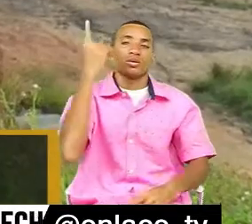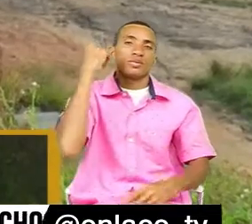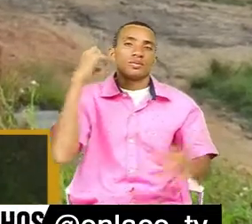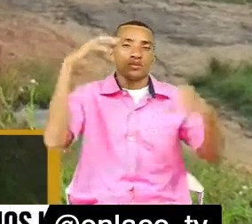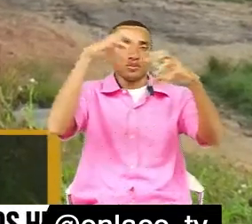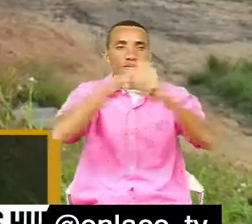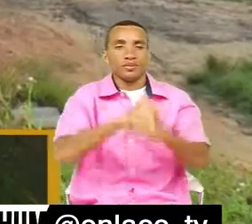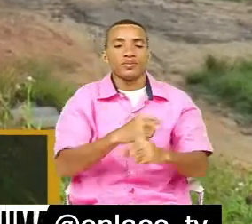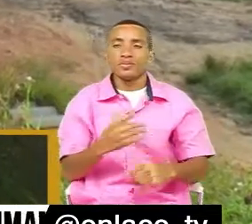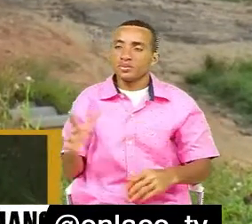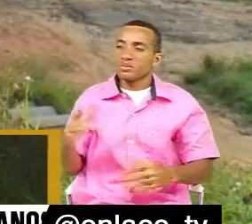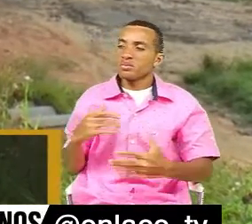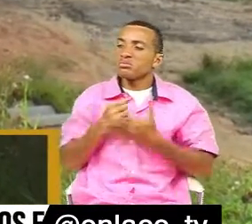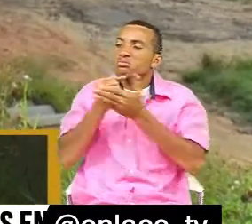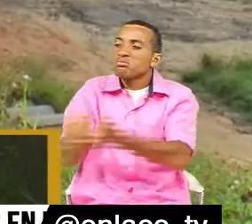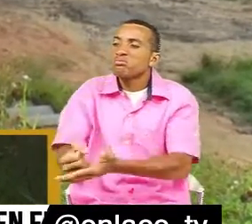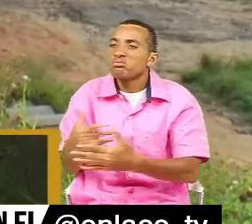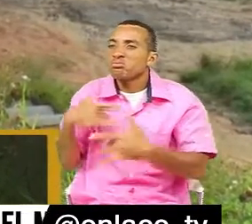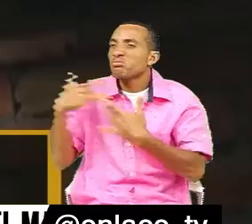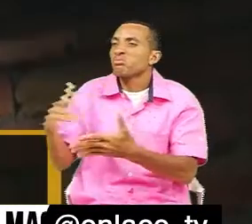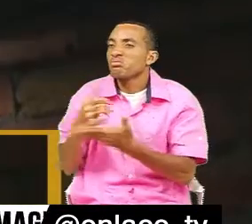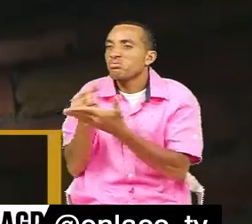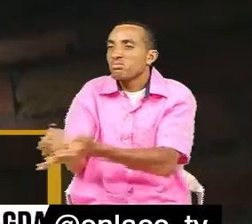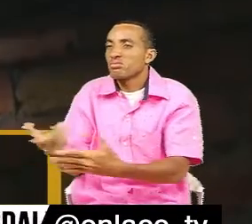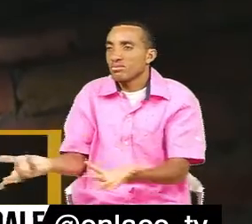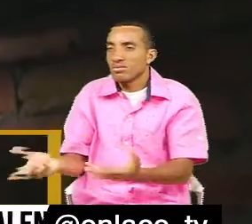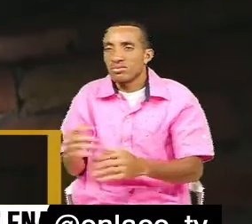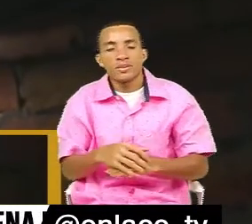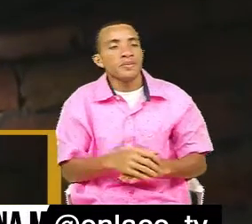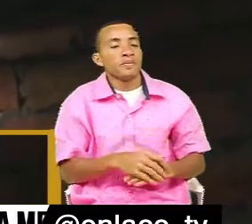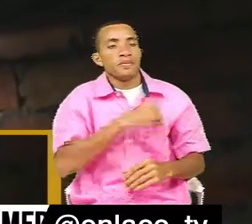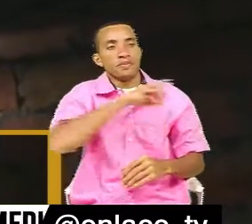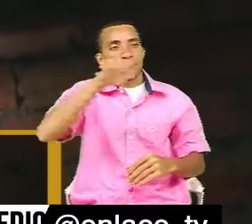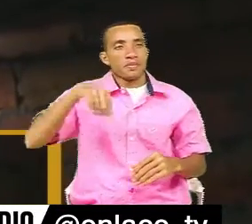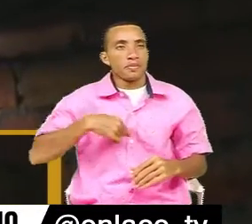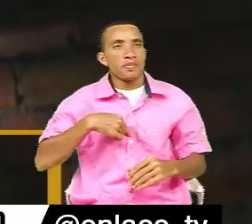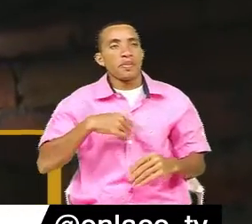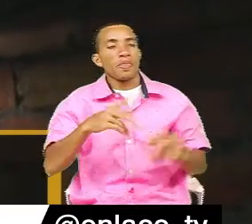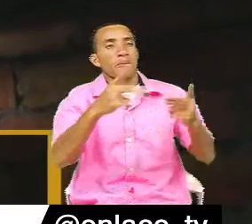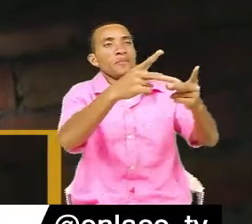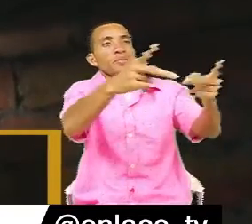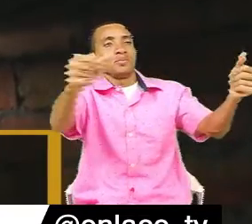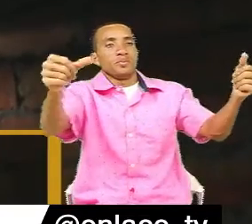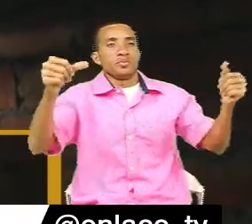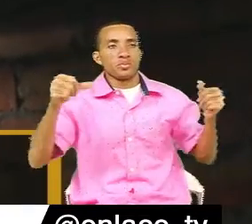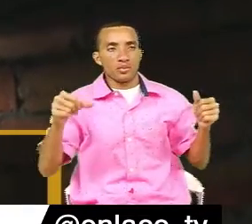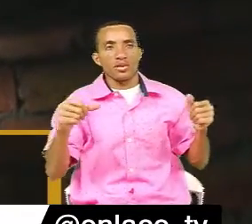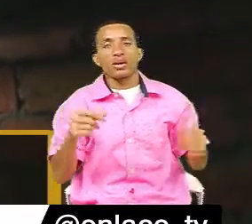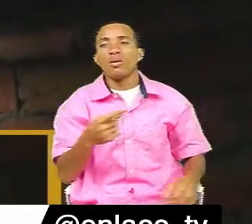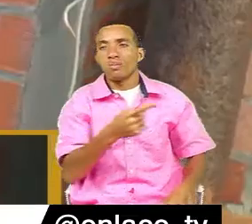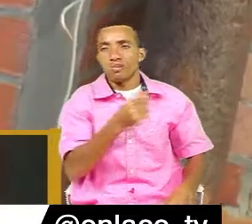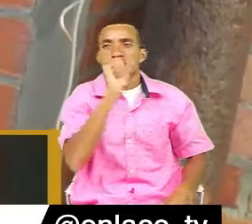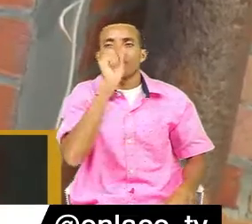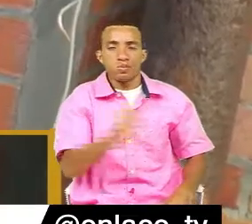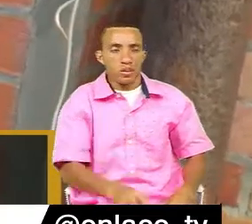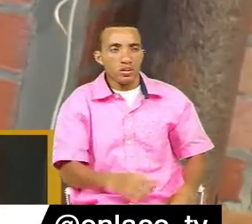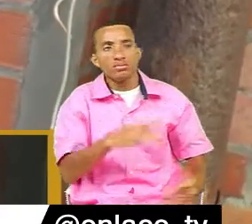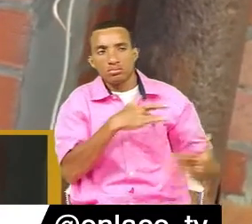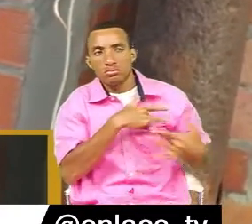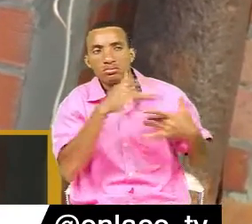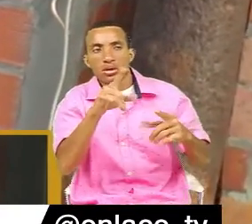de ayudas entrega la Secretaría en estos casos? Bueno, nosotros contamos con una bodega en donde tenemos ciertos elementos que podemos brindar a la comunidad. Por